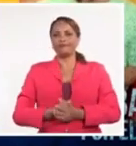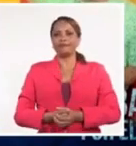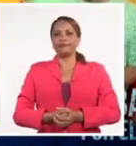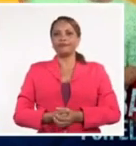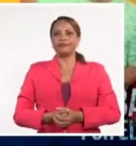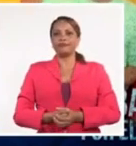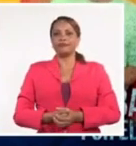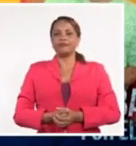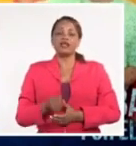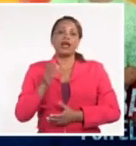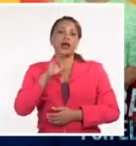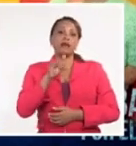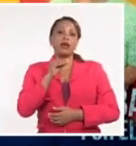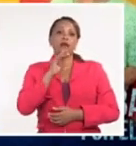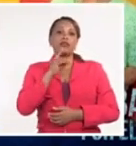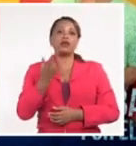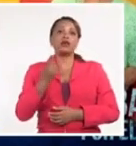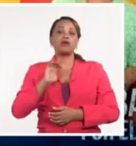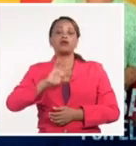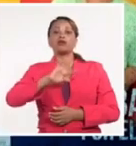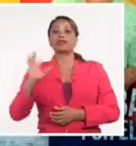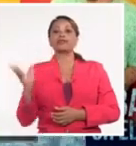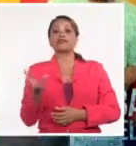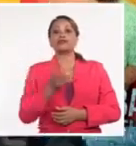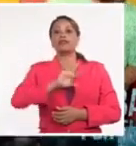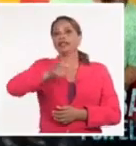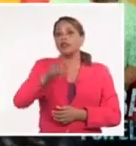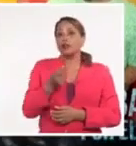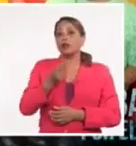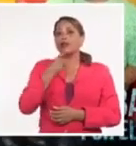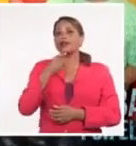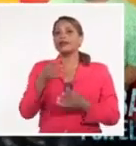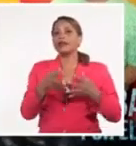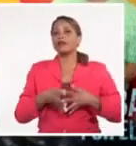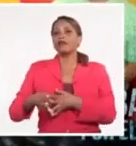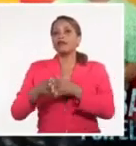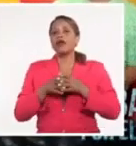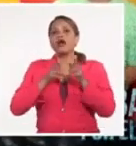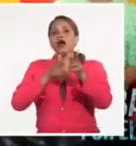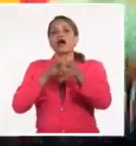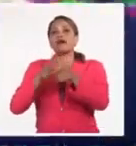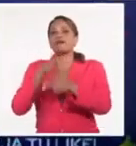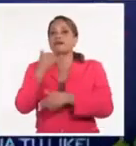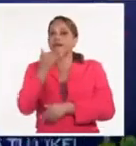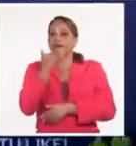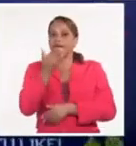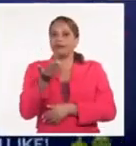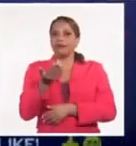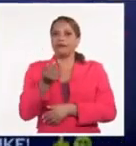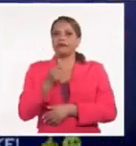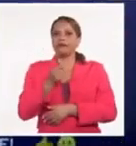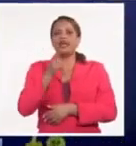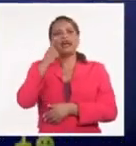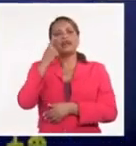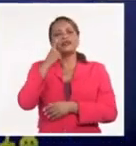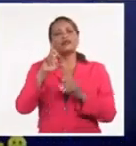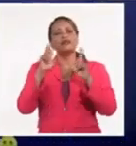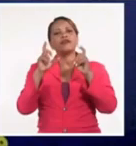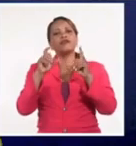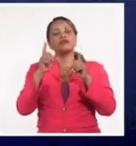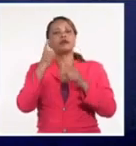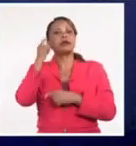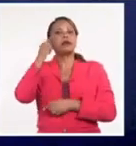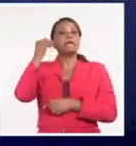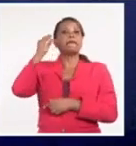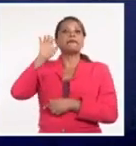que hablaba de un decomiso en Estados Unidos de armas de la policía. Me sale la imagen que